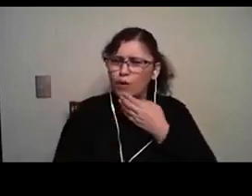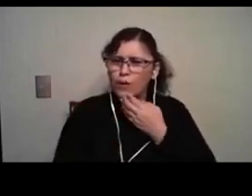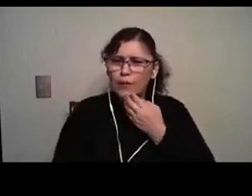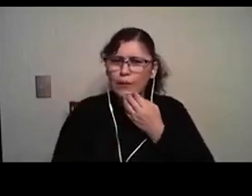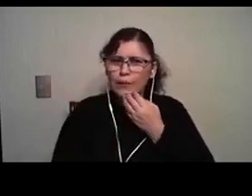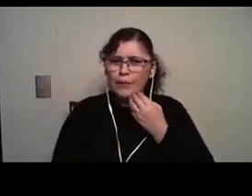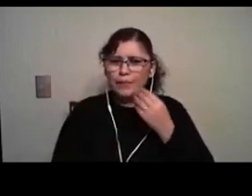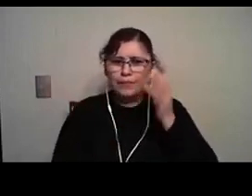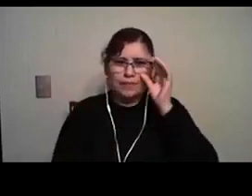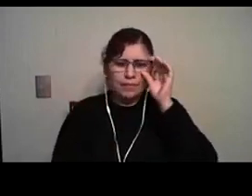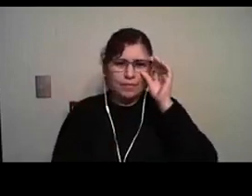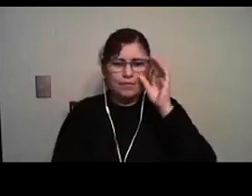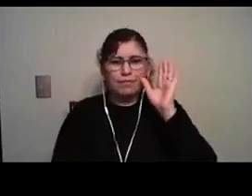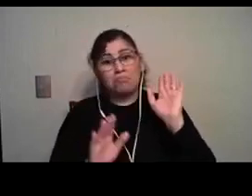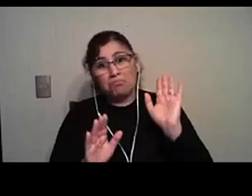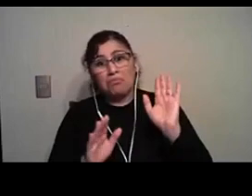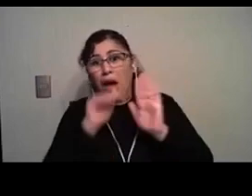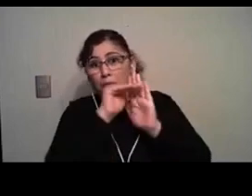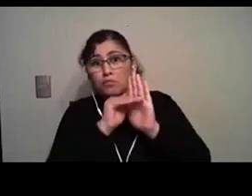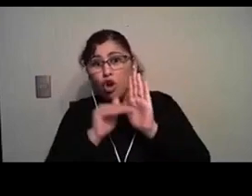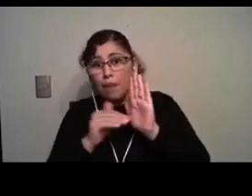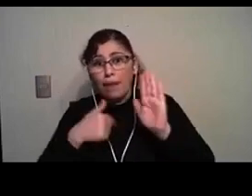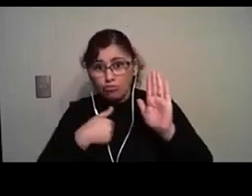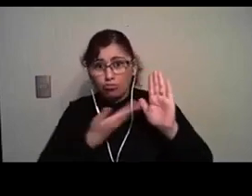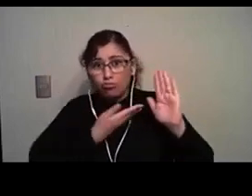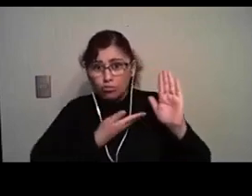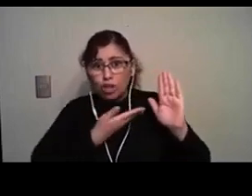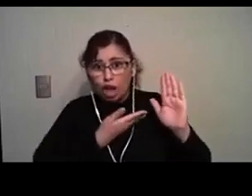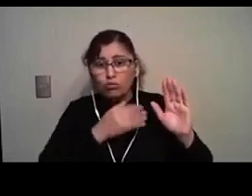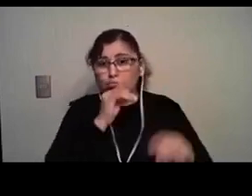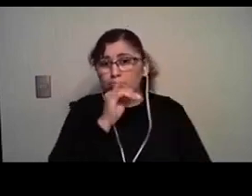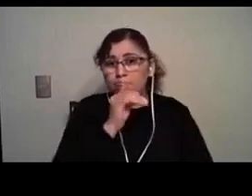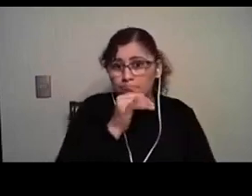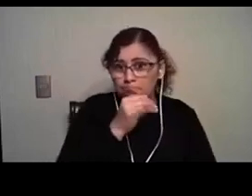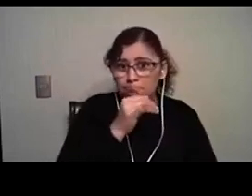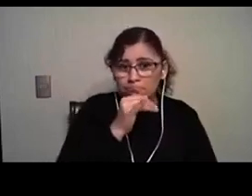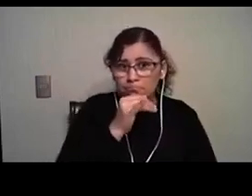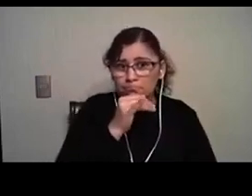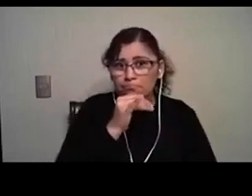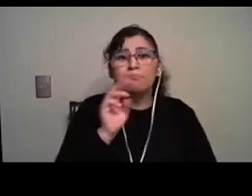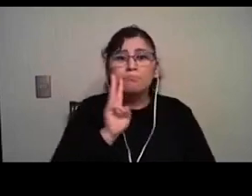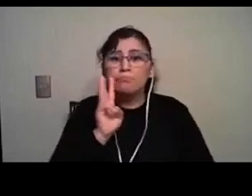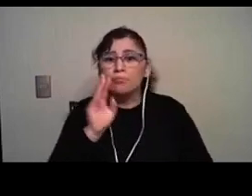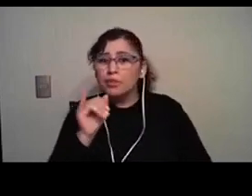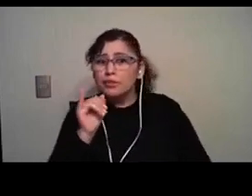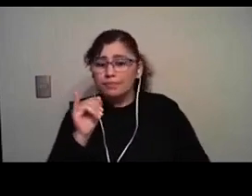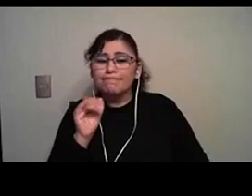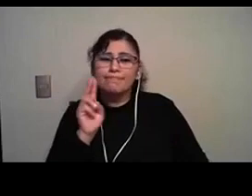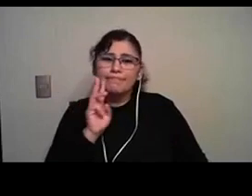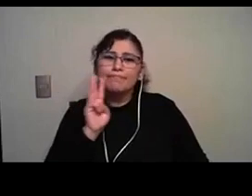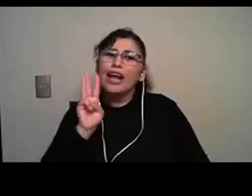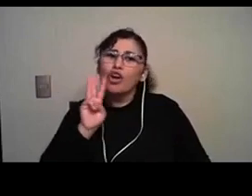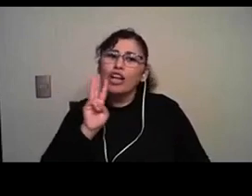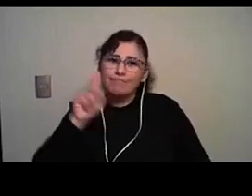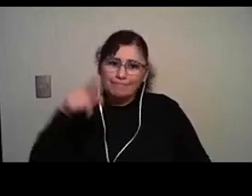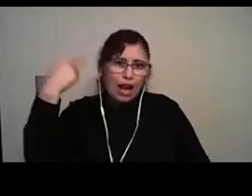Buena pregunta. De acuerdo al programa que yo tengo, si no me equivoco, es el próximo miércoles, ¿ya? Pero